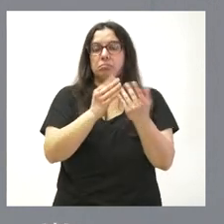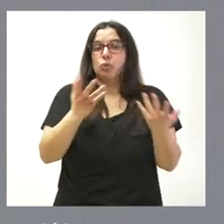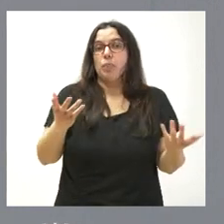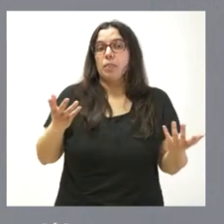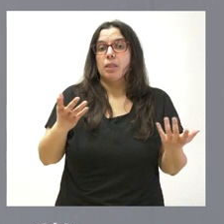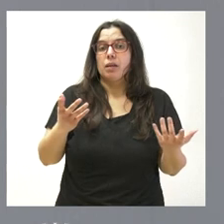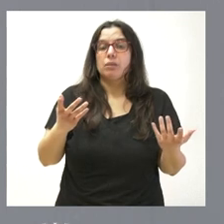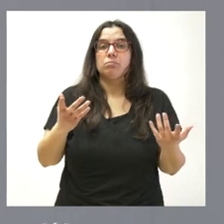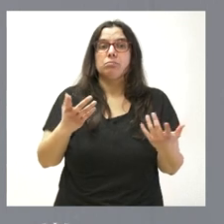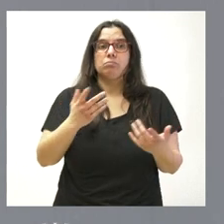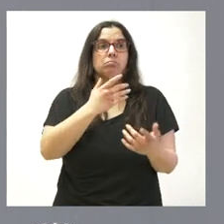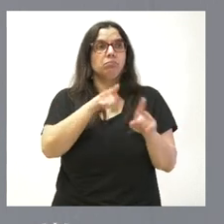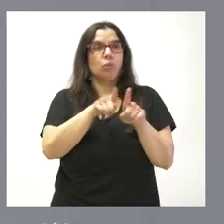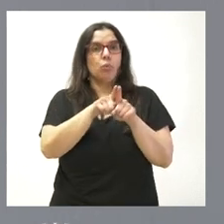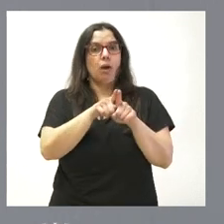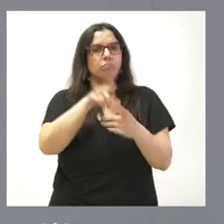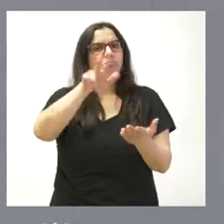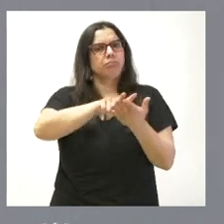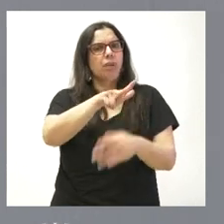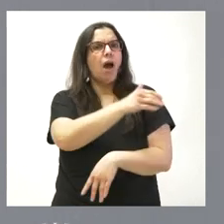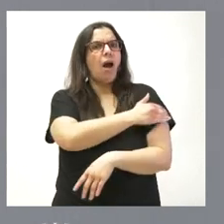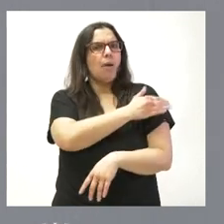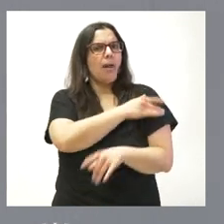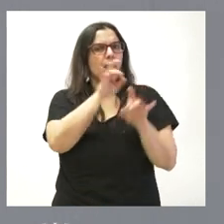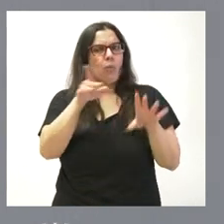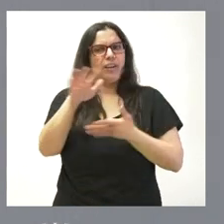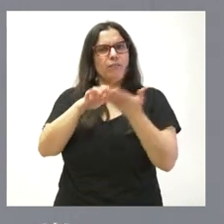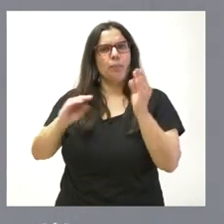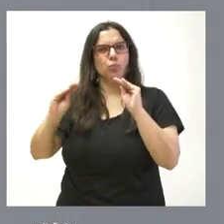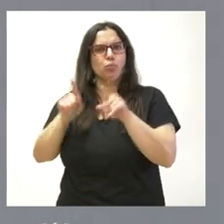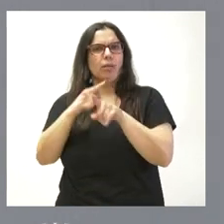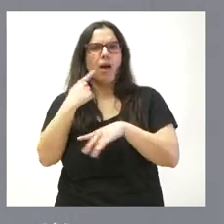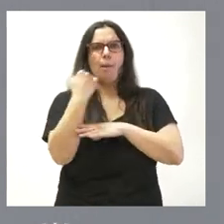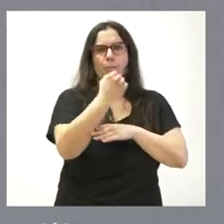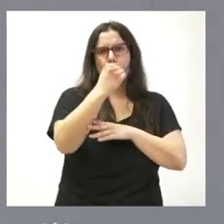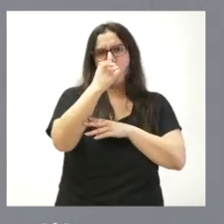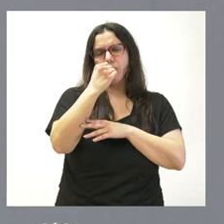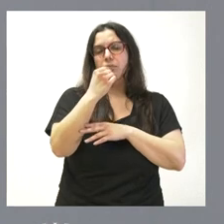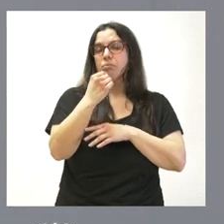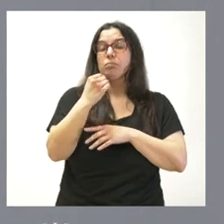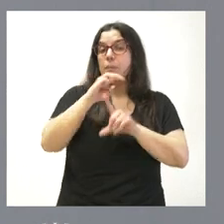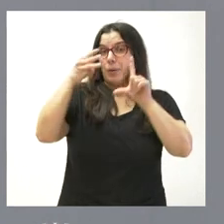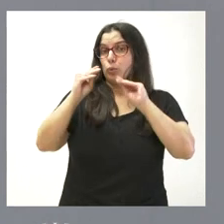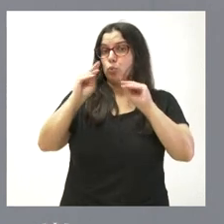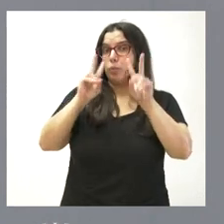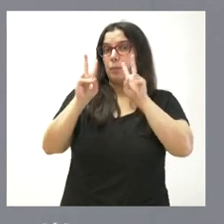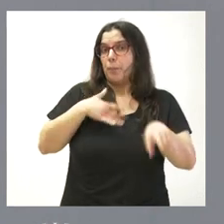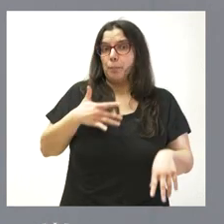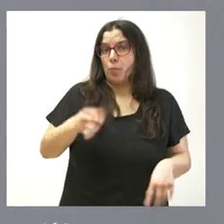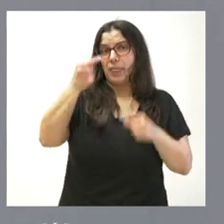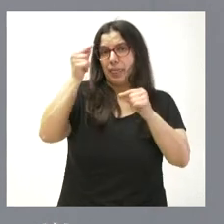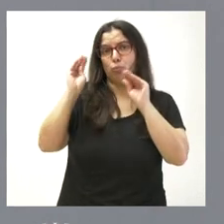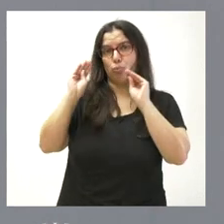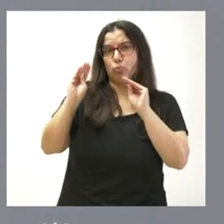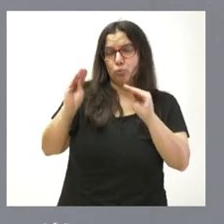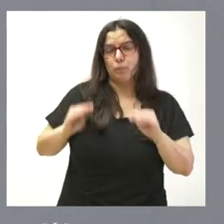considera razonables y como tal la avala así está su informe está colgado en su página web y como tal lo pueden ustedes consultar donde vienen estos datos de los que